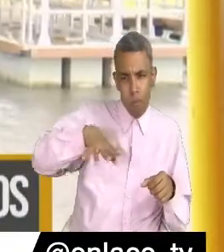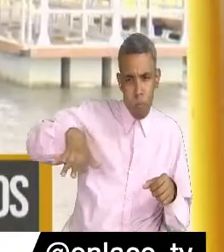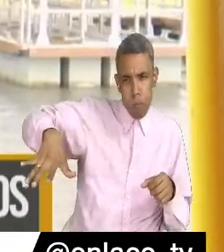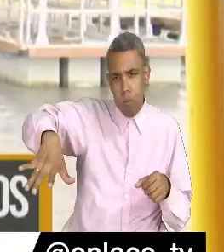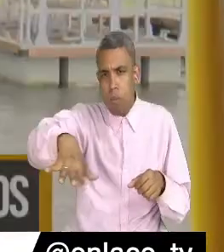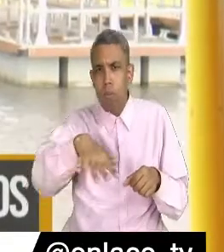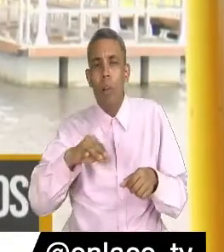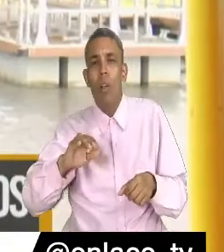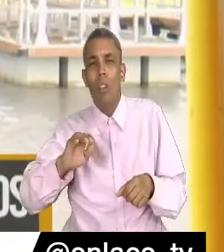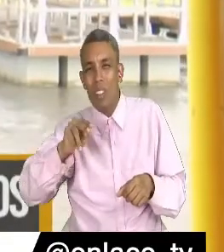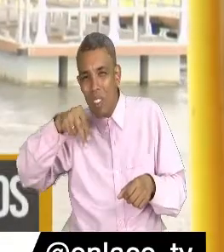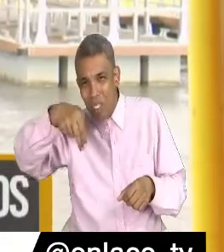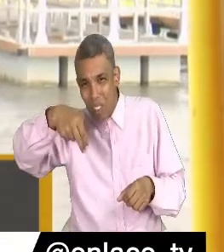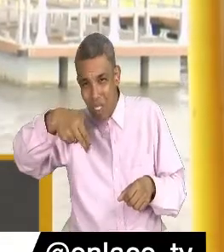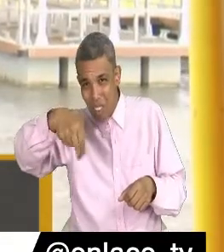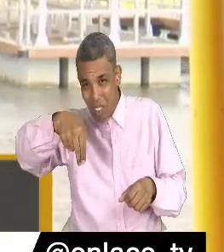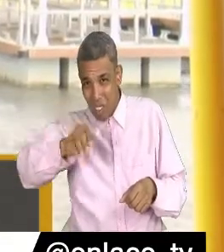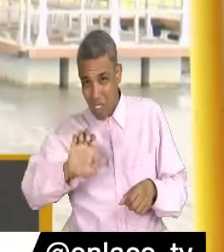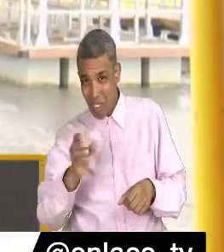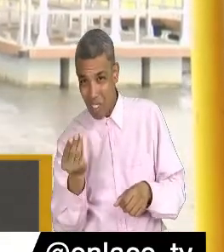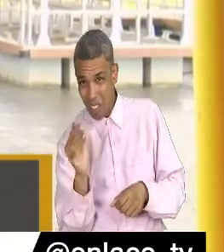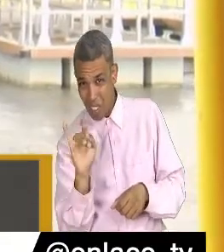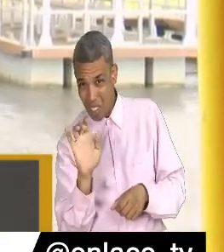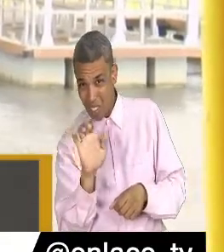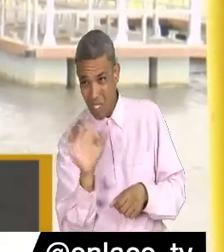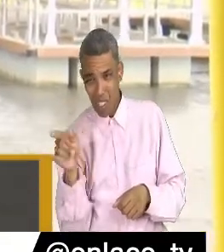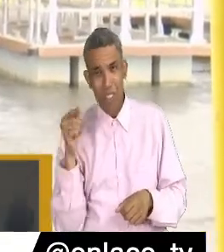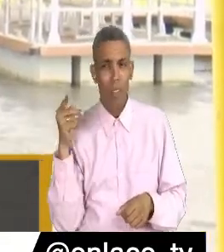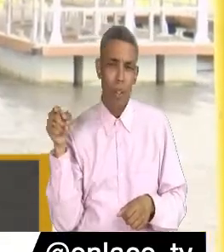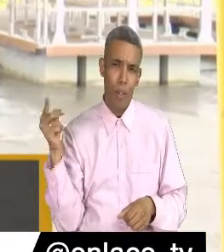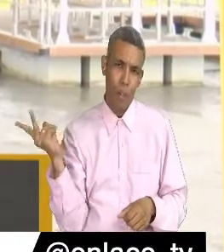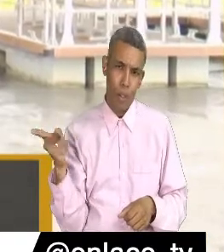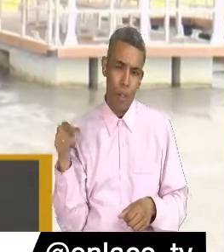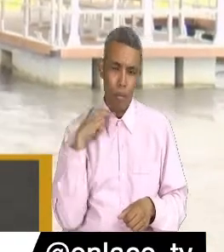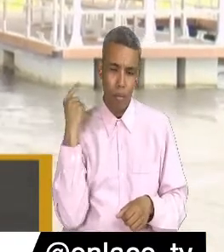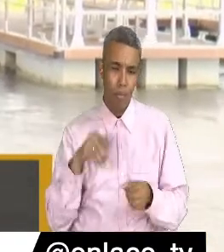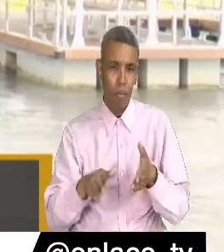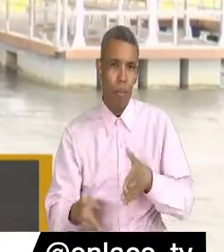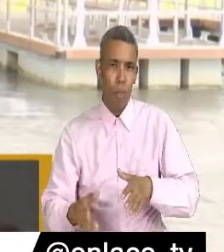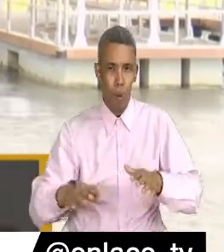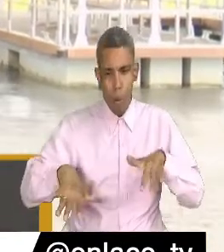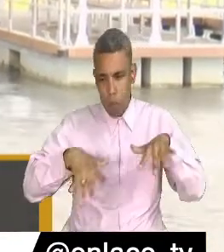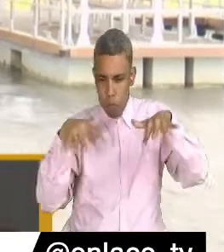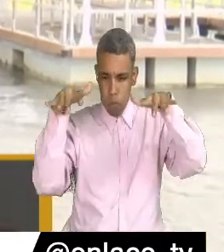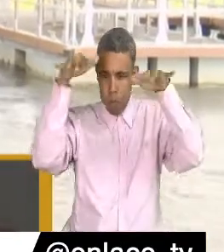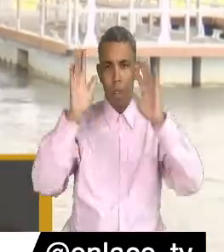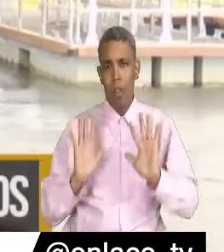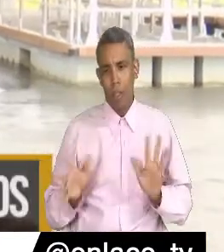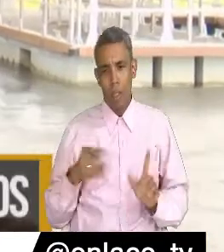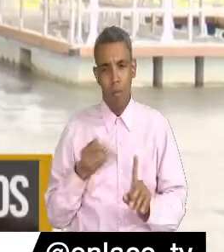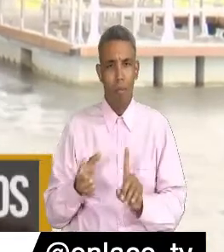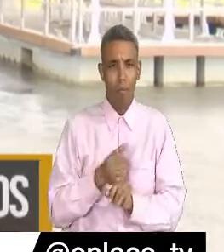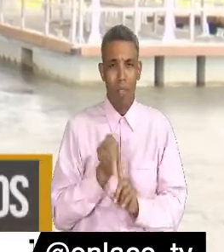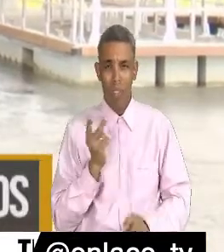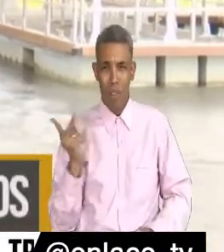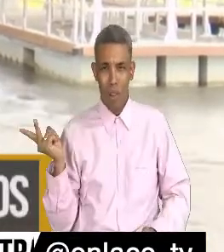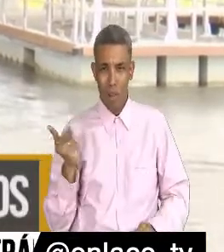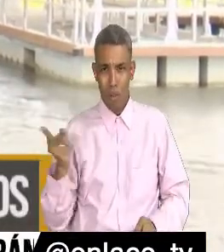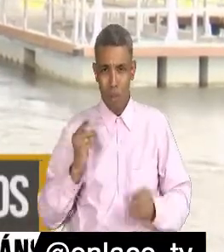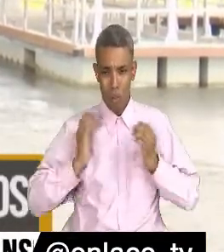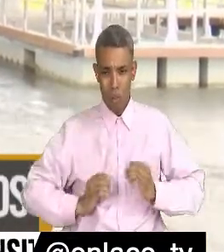el día de hoy prácticamente, ¿sí? Entonces finaliza con la encontrar los cadáveres y ya lo reconocieron